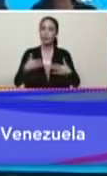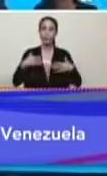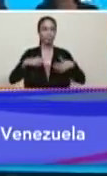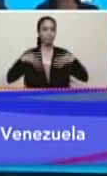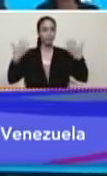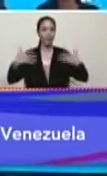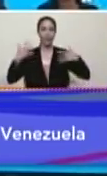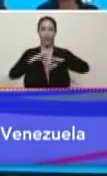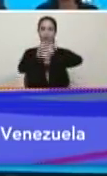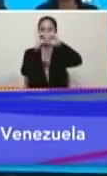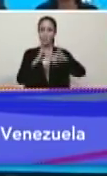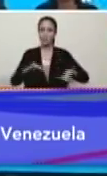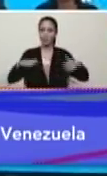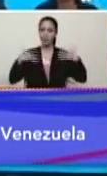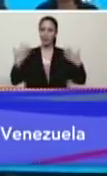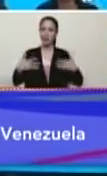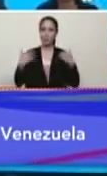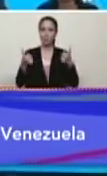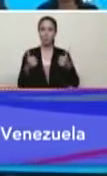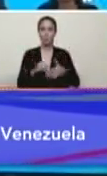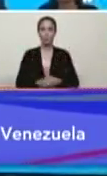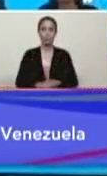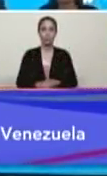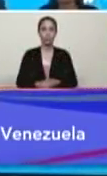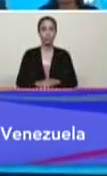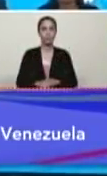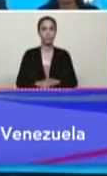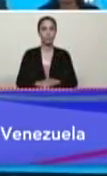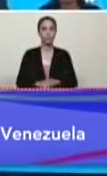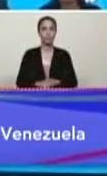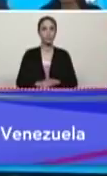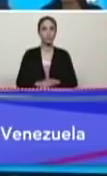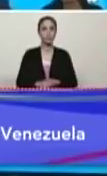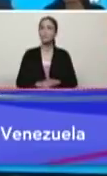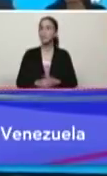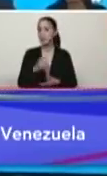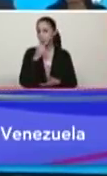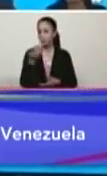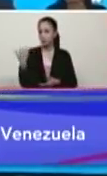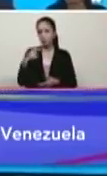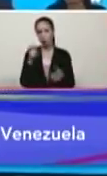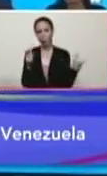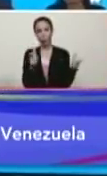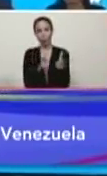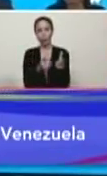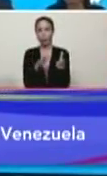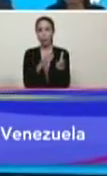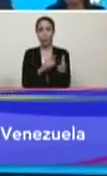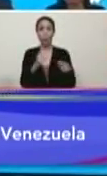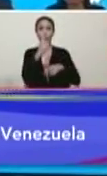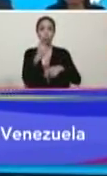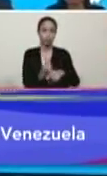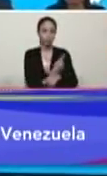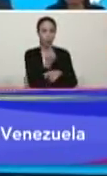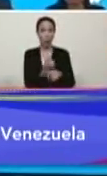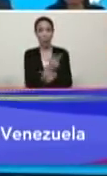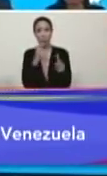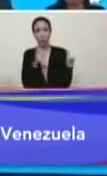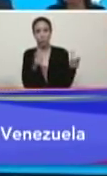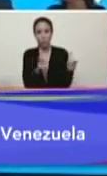aquí. Estuvimos reunidos casi una hora con los